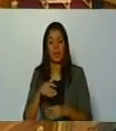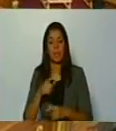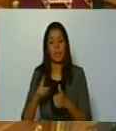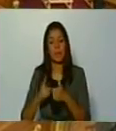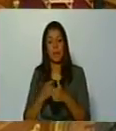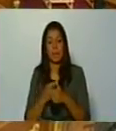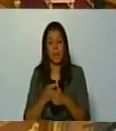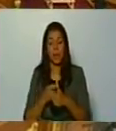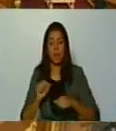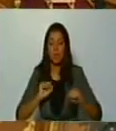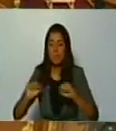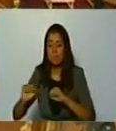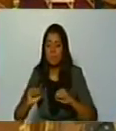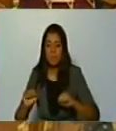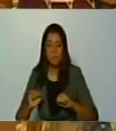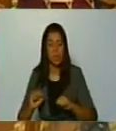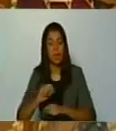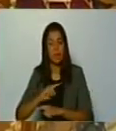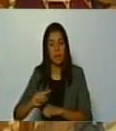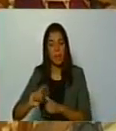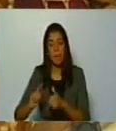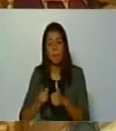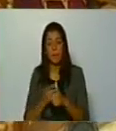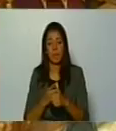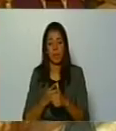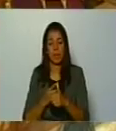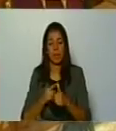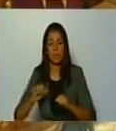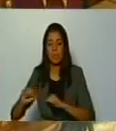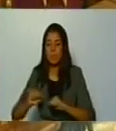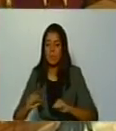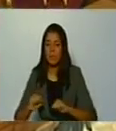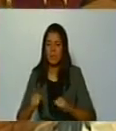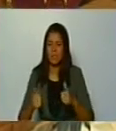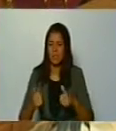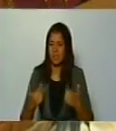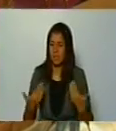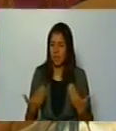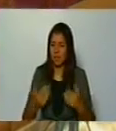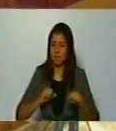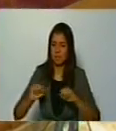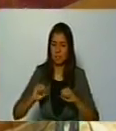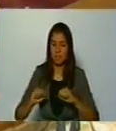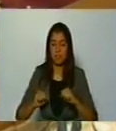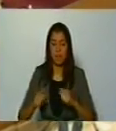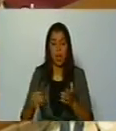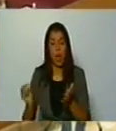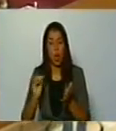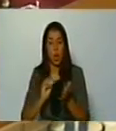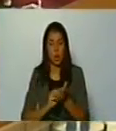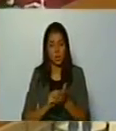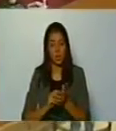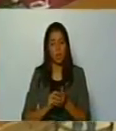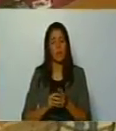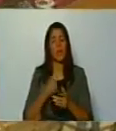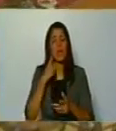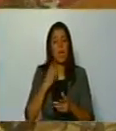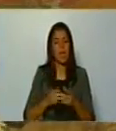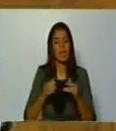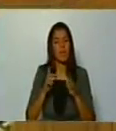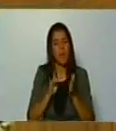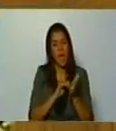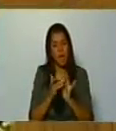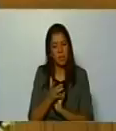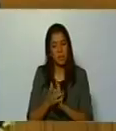un gran movimiento. ¿Cuál movimiento? Otra vez el movimiento de abril, mayo, junio,